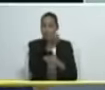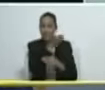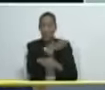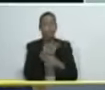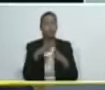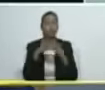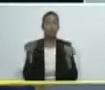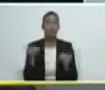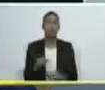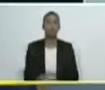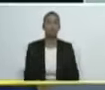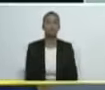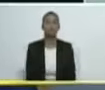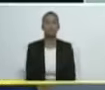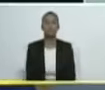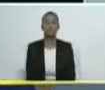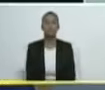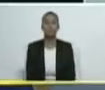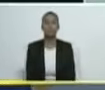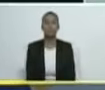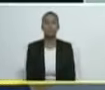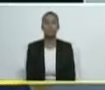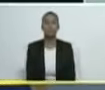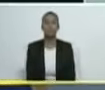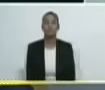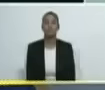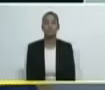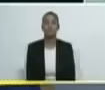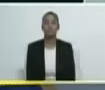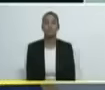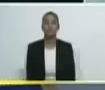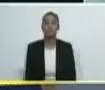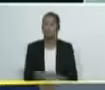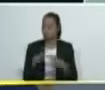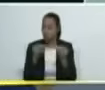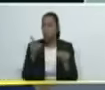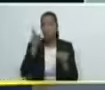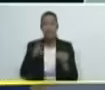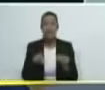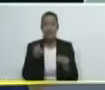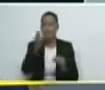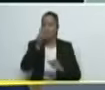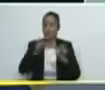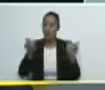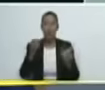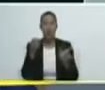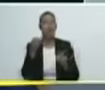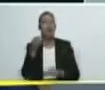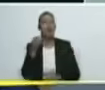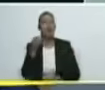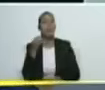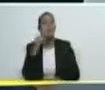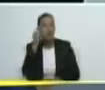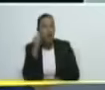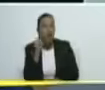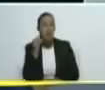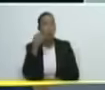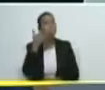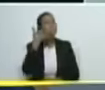indoamericano, desde el origen afrovenezolano, desde el origen